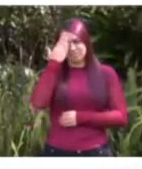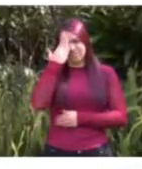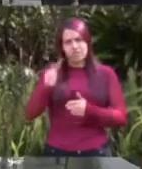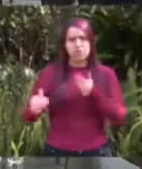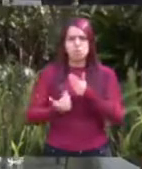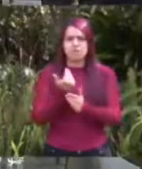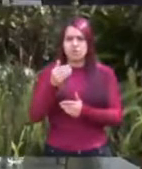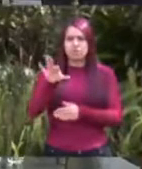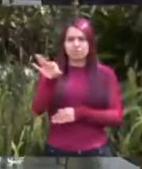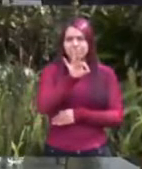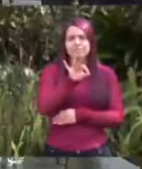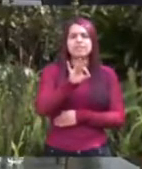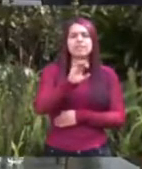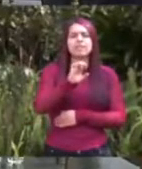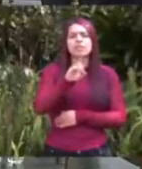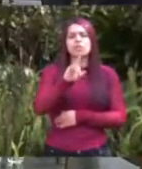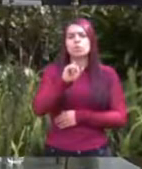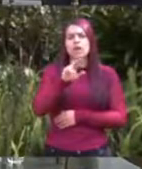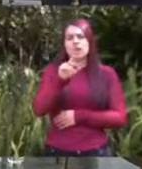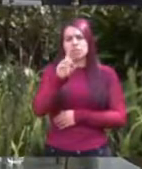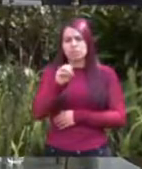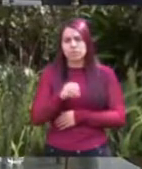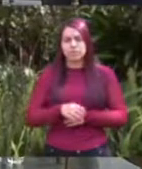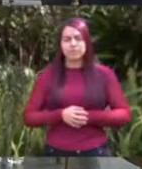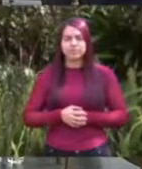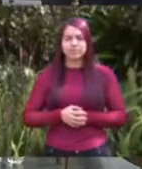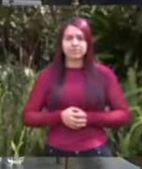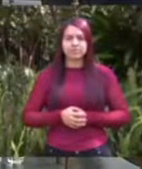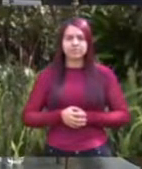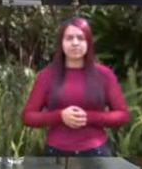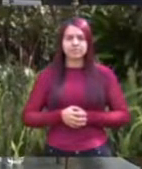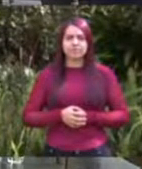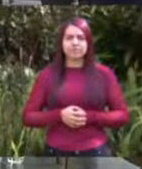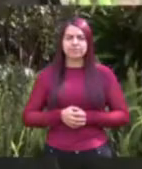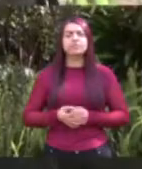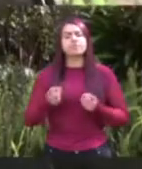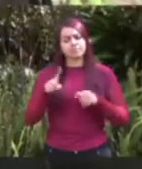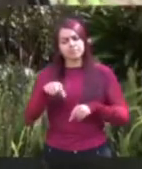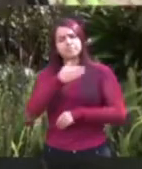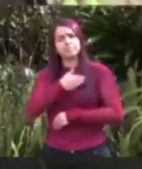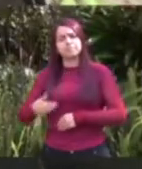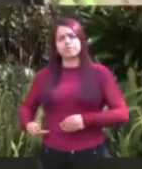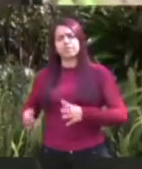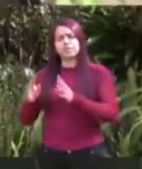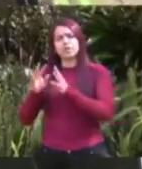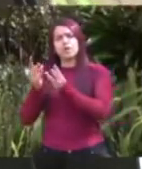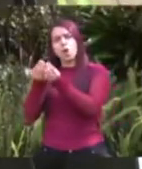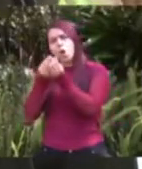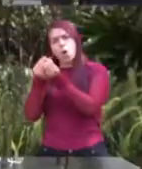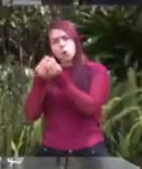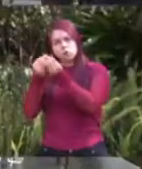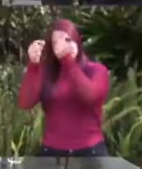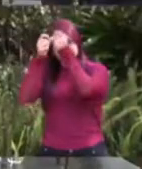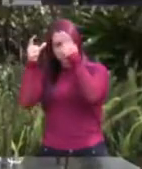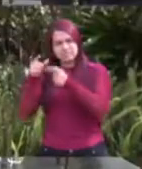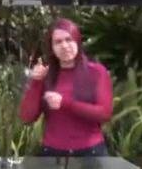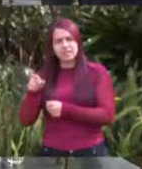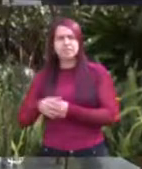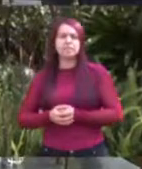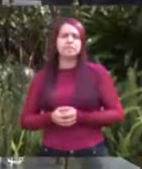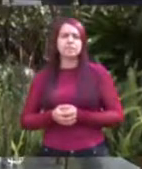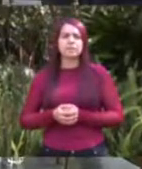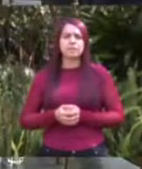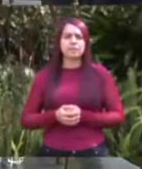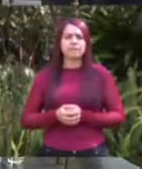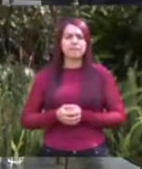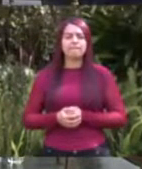jurisdicción, el doctor Eduardo Cifuentes Muñoz, señor presidente del Consejo de Estado, doctor Álvaro Namen, señora